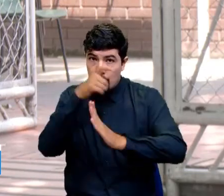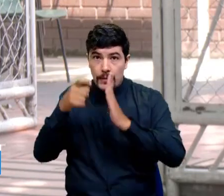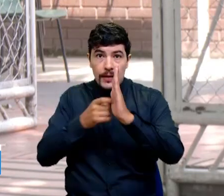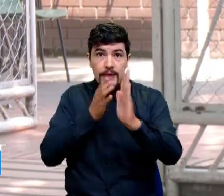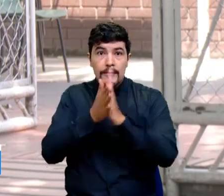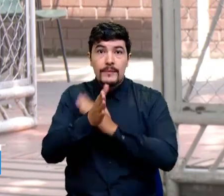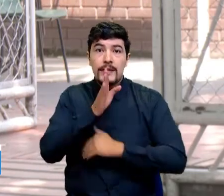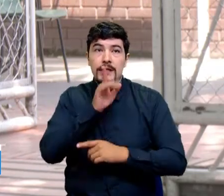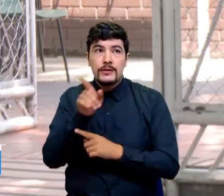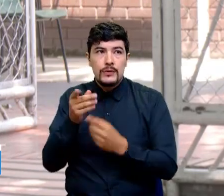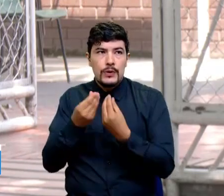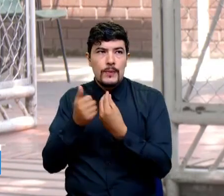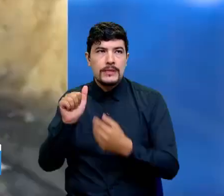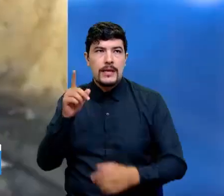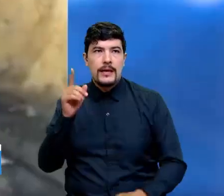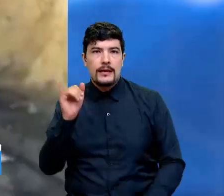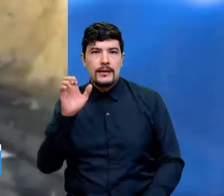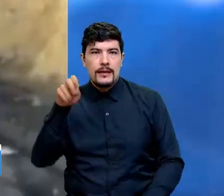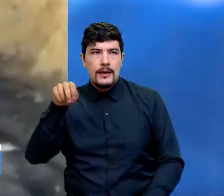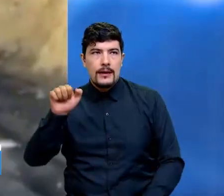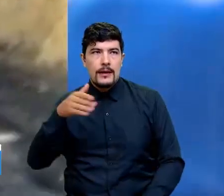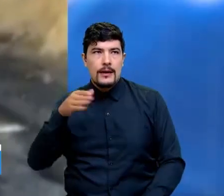Diana López.